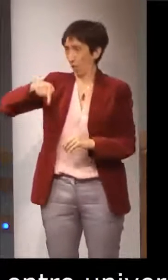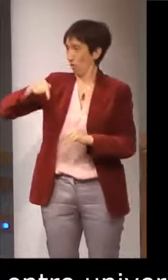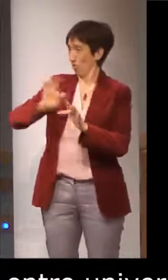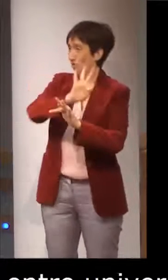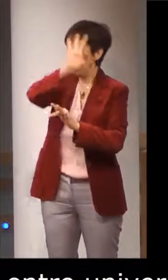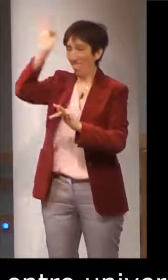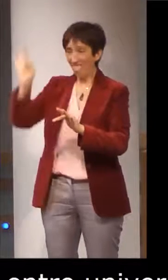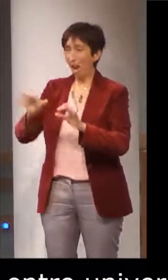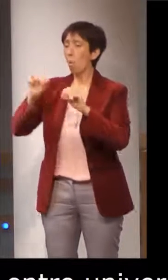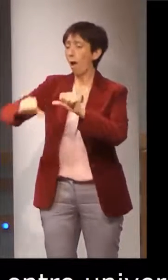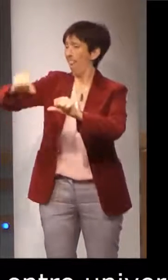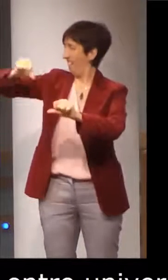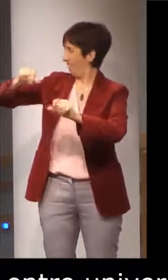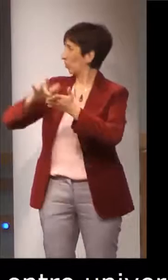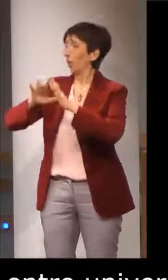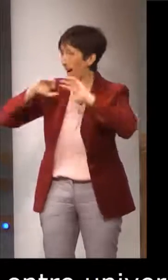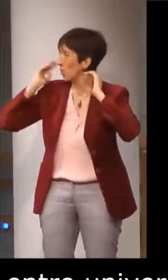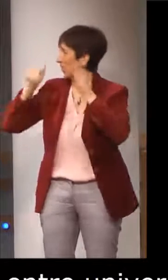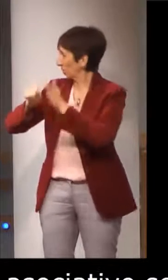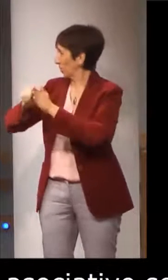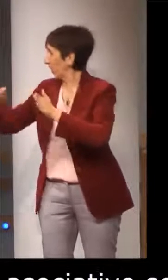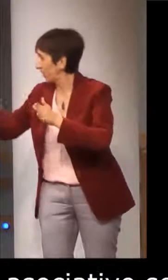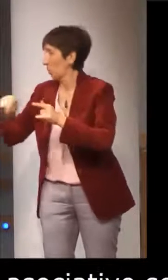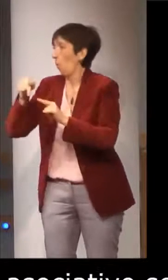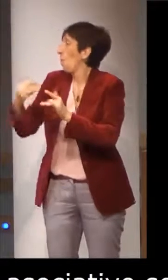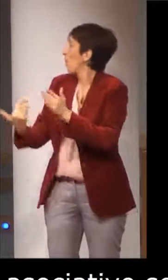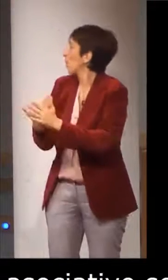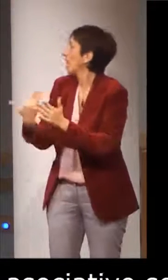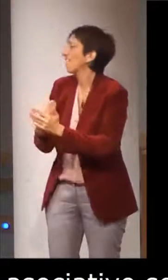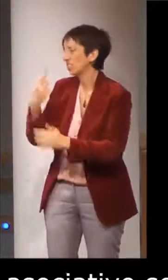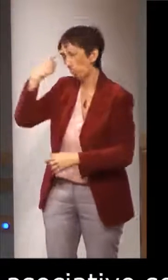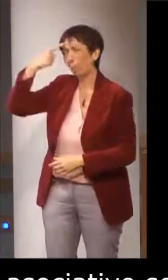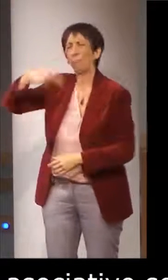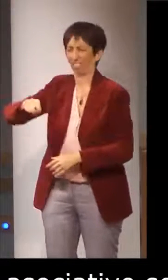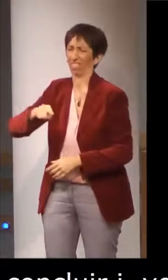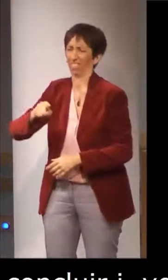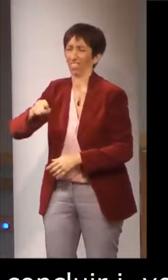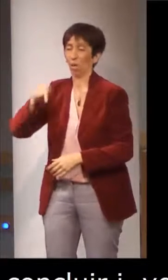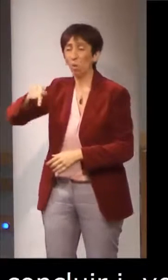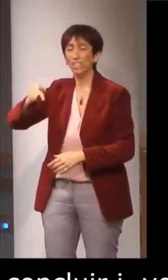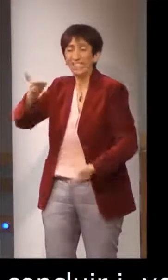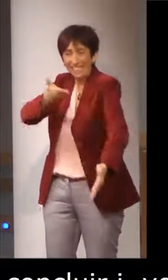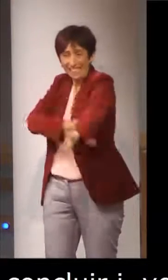Por concluir, yo sé que la jornada de hoy, igual que los diferentes congresos celebrados por el CNELSE,